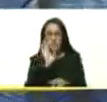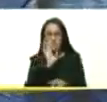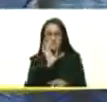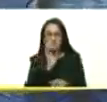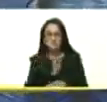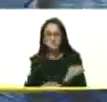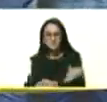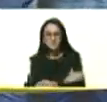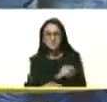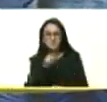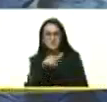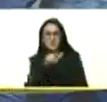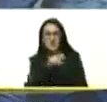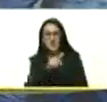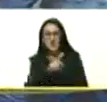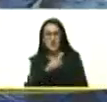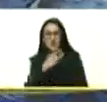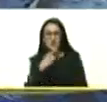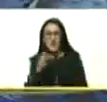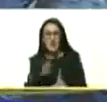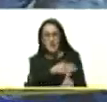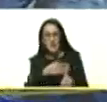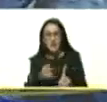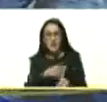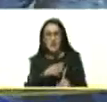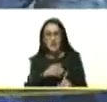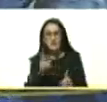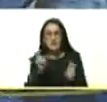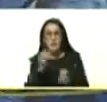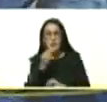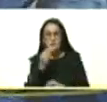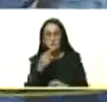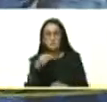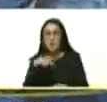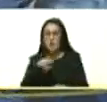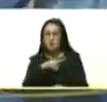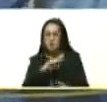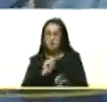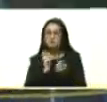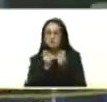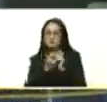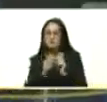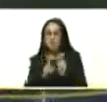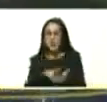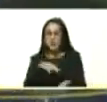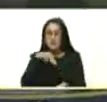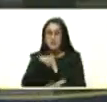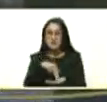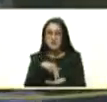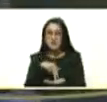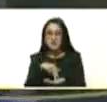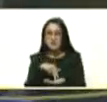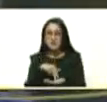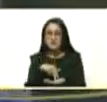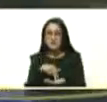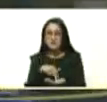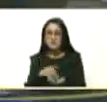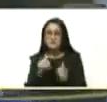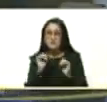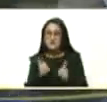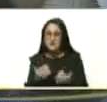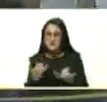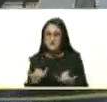bueno, se dedicaron a darnos duro, sobre todo con el tema de los alimentos. Pero aquí vamos, renaciendo, levantando, y más temprano que